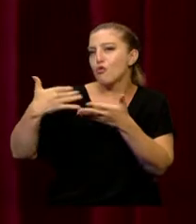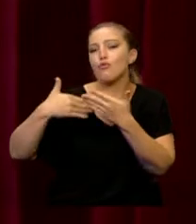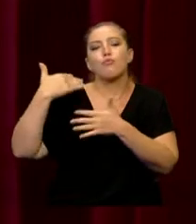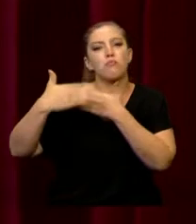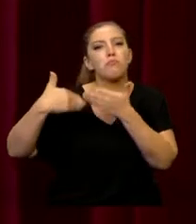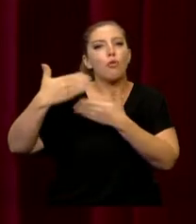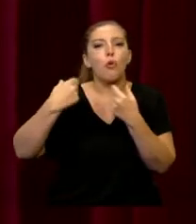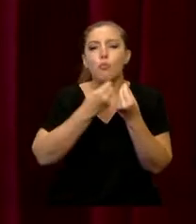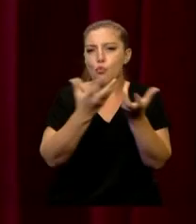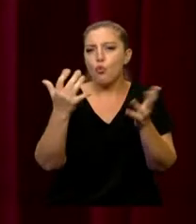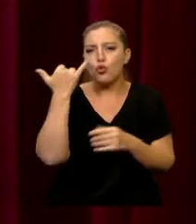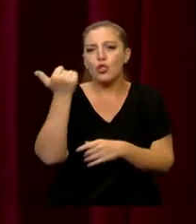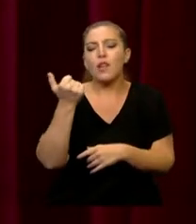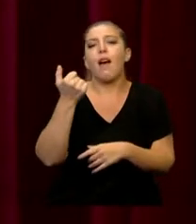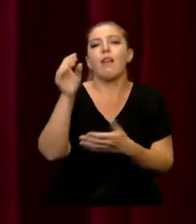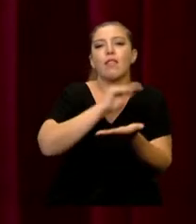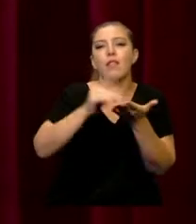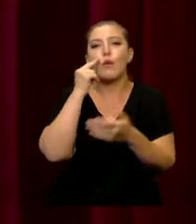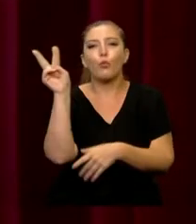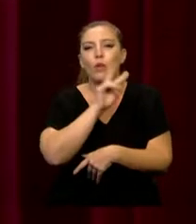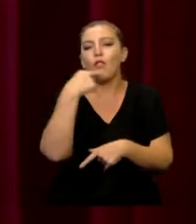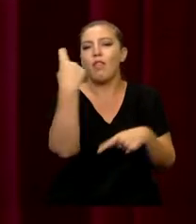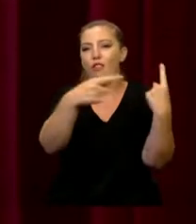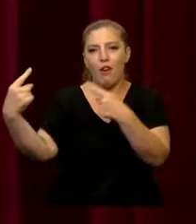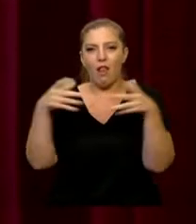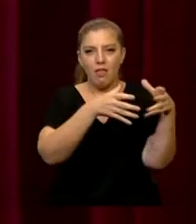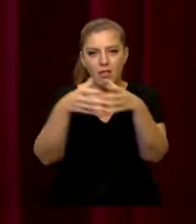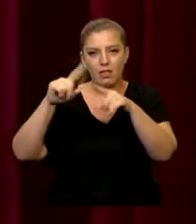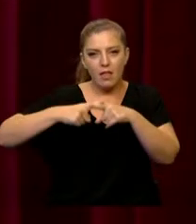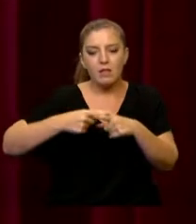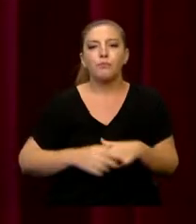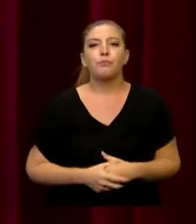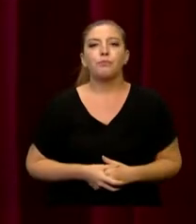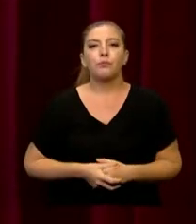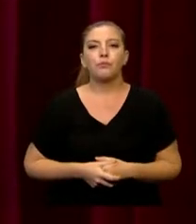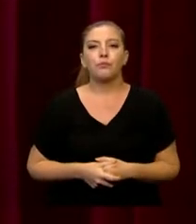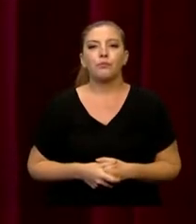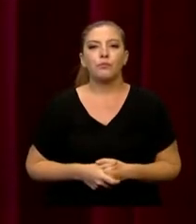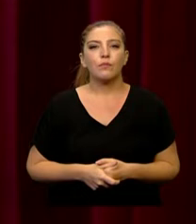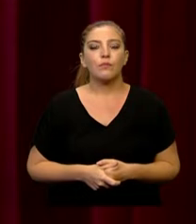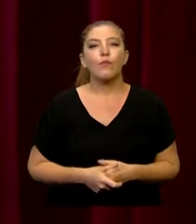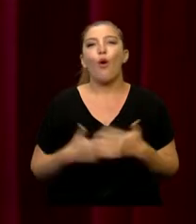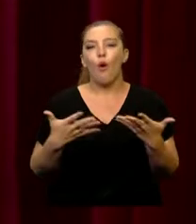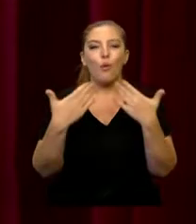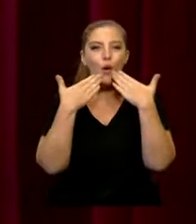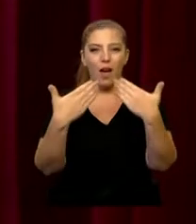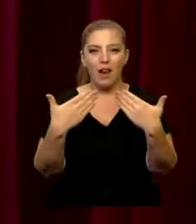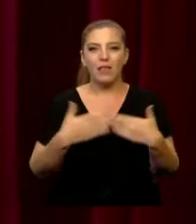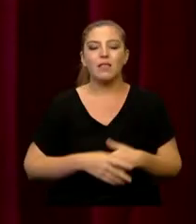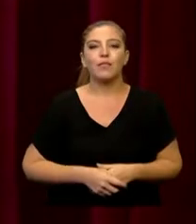muchos diputados y diputadas de distintas fuerzas políticas. Obviamente, agradecer